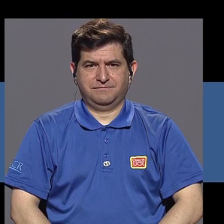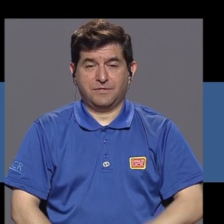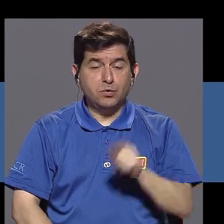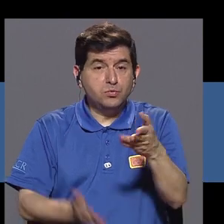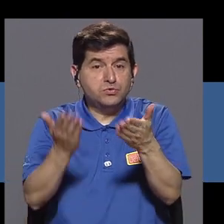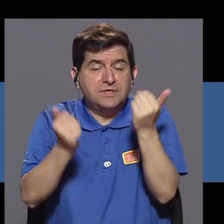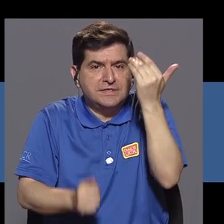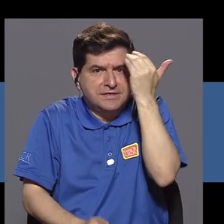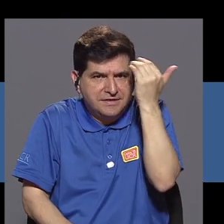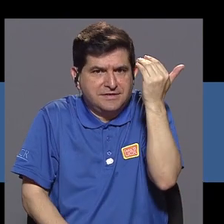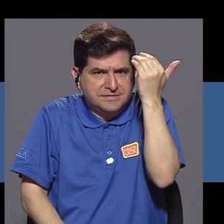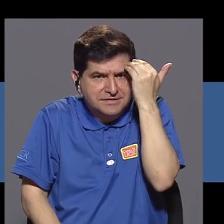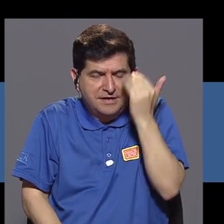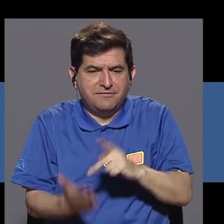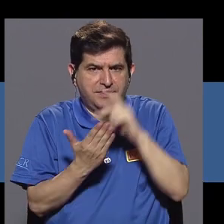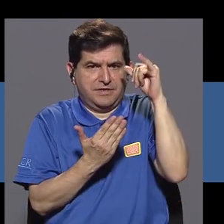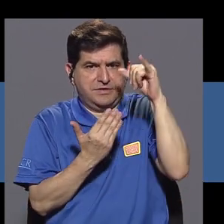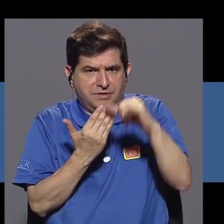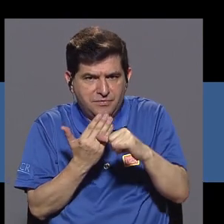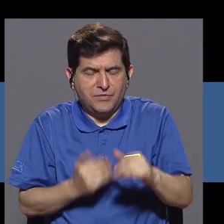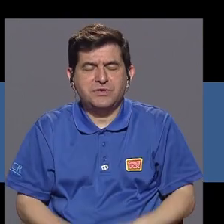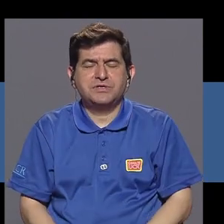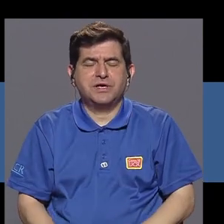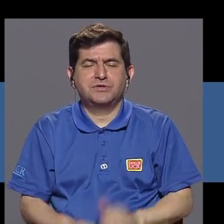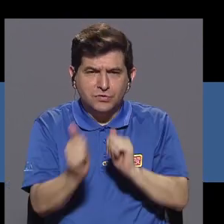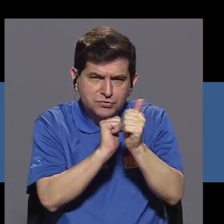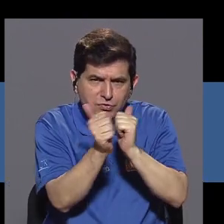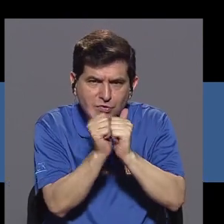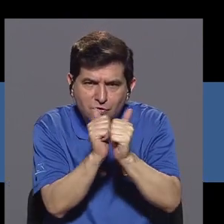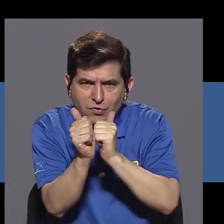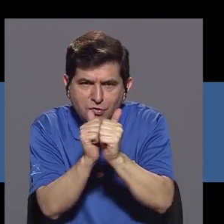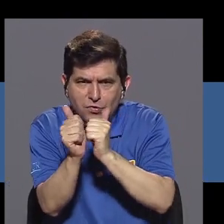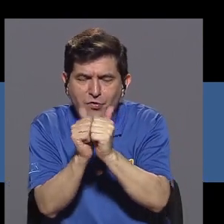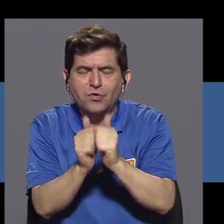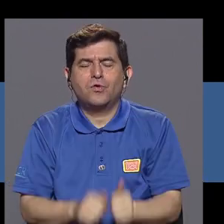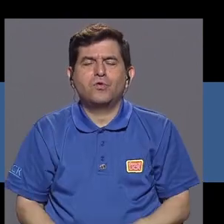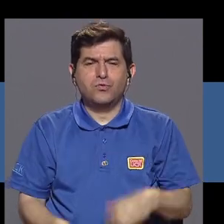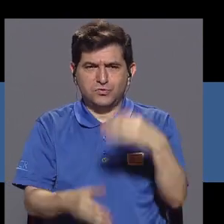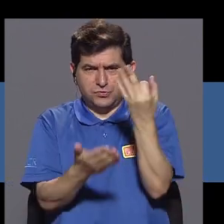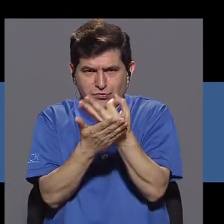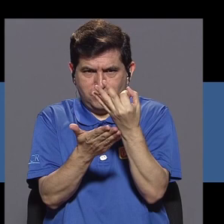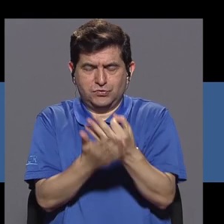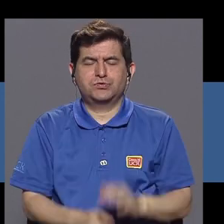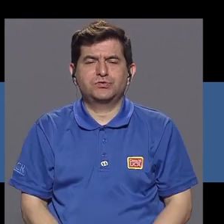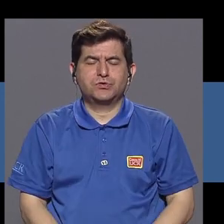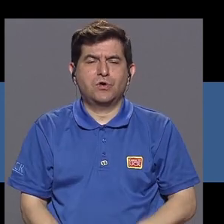Osa. Si desea consultar más acerca de estos concursos de financiamiento, puede llamar a los teléfonos